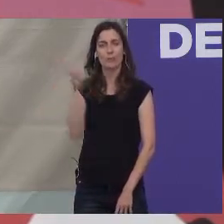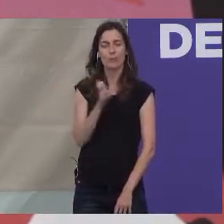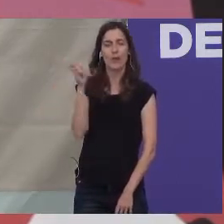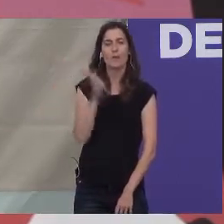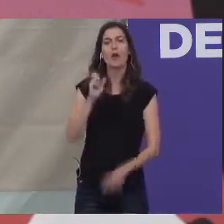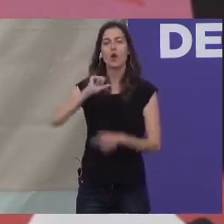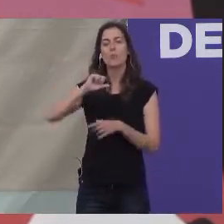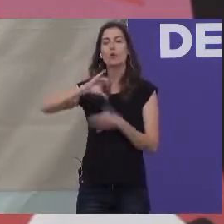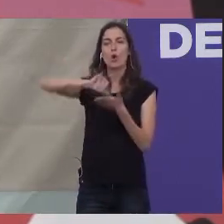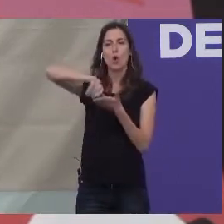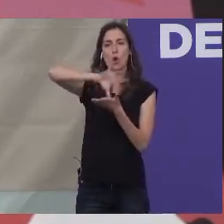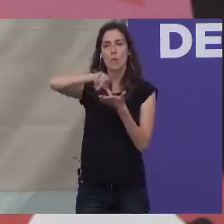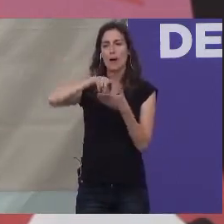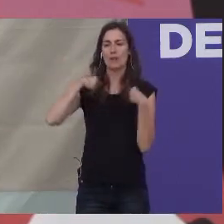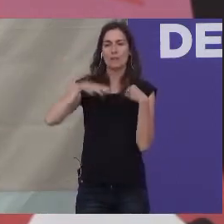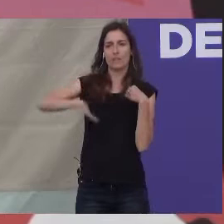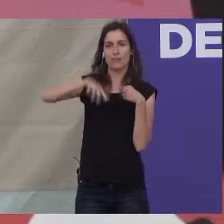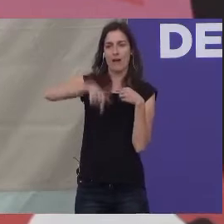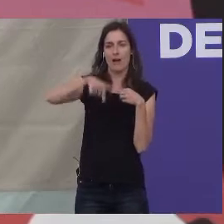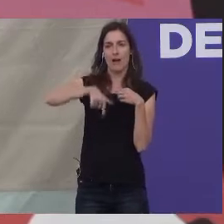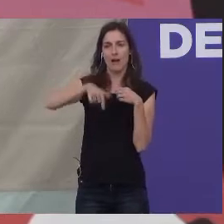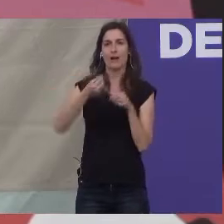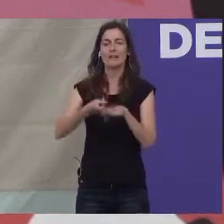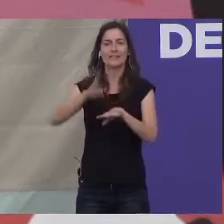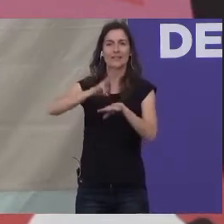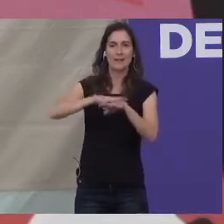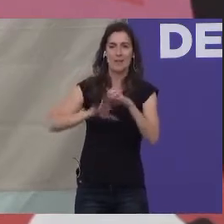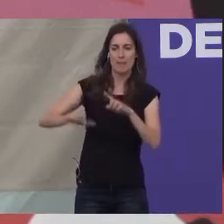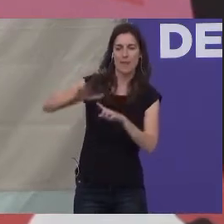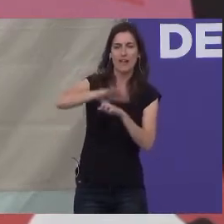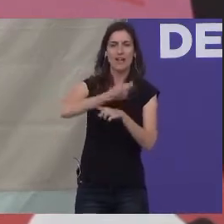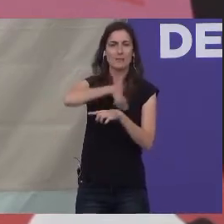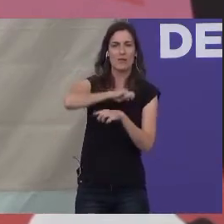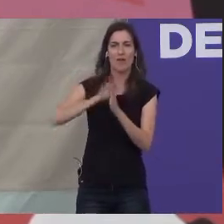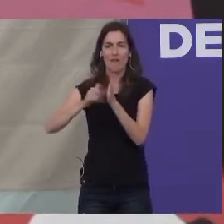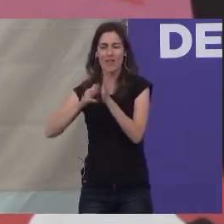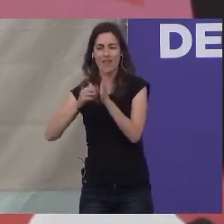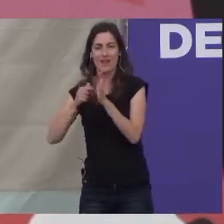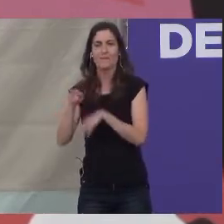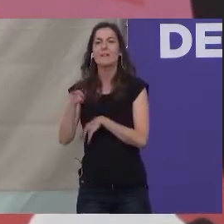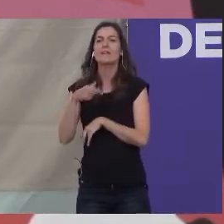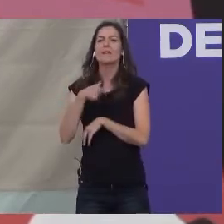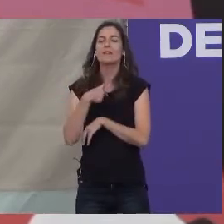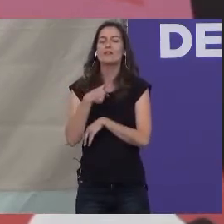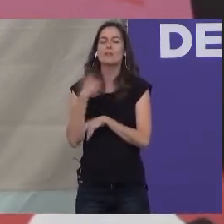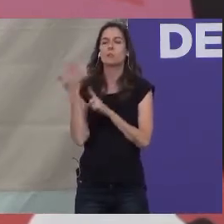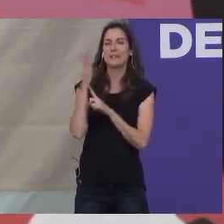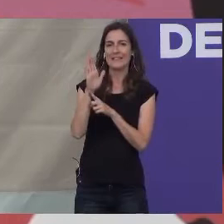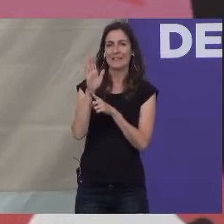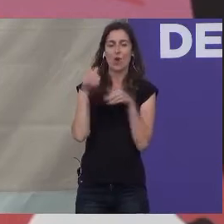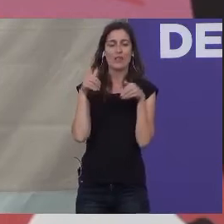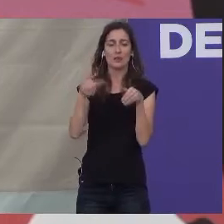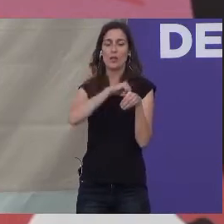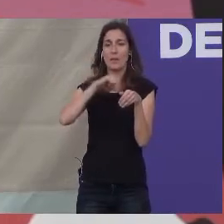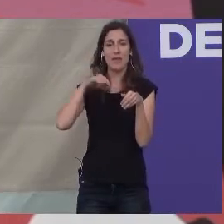Baja, triple periferia europea, española y valenciana, y presento mi candidatura independiente a la